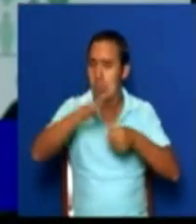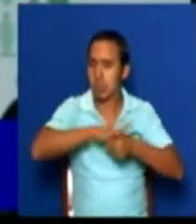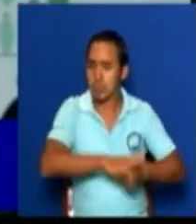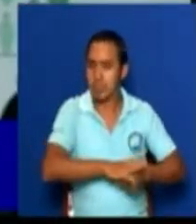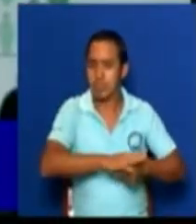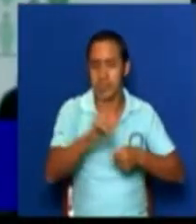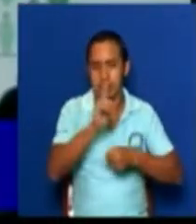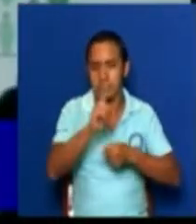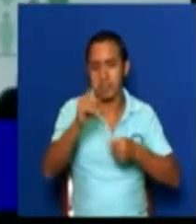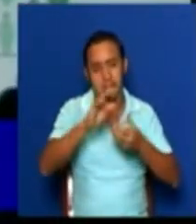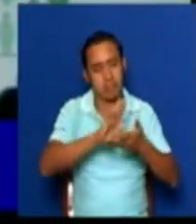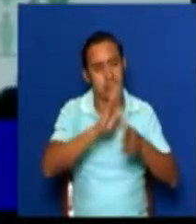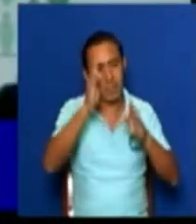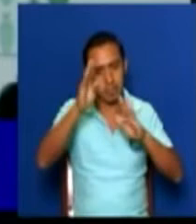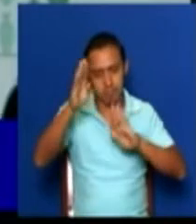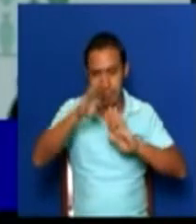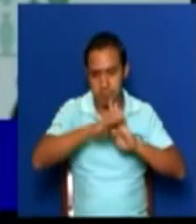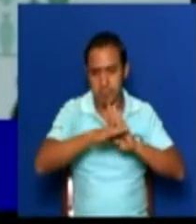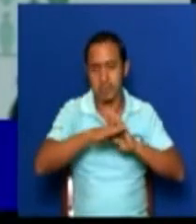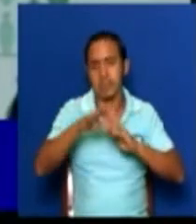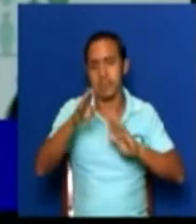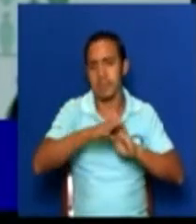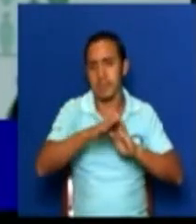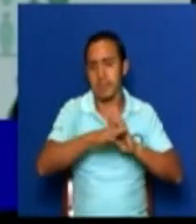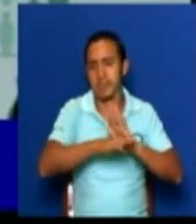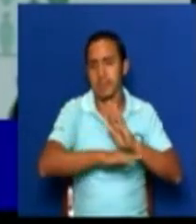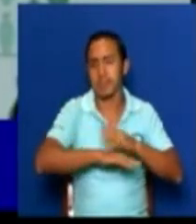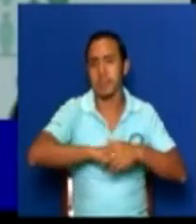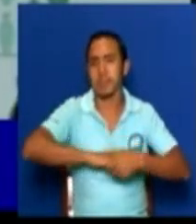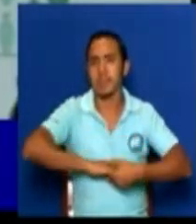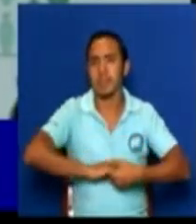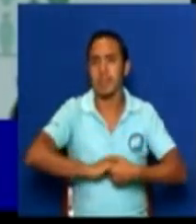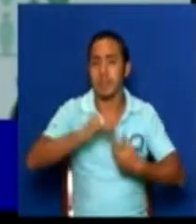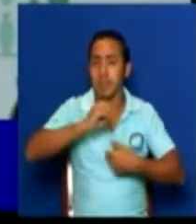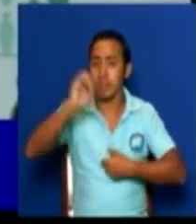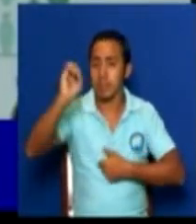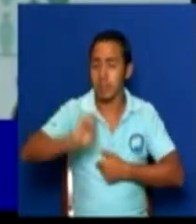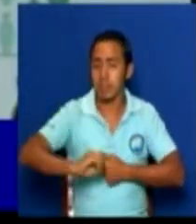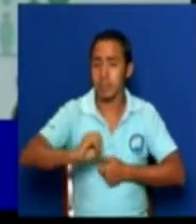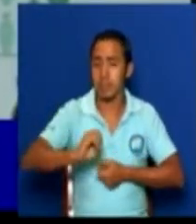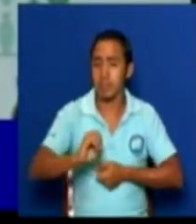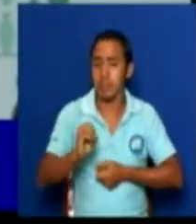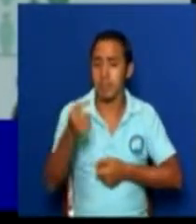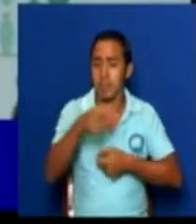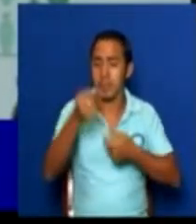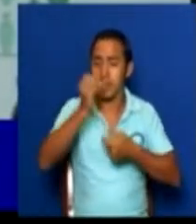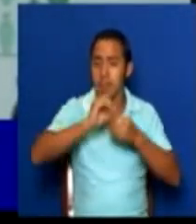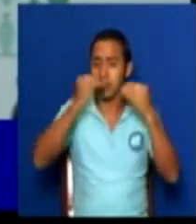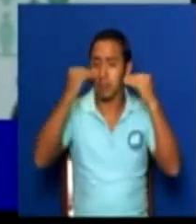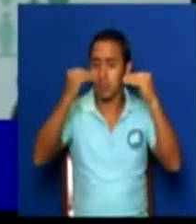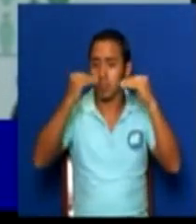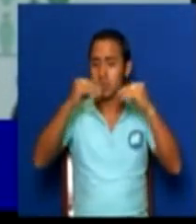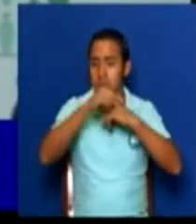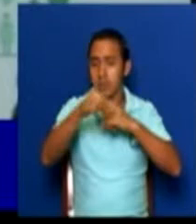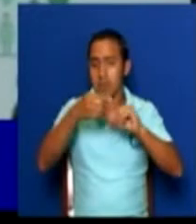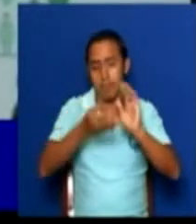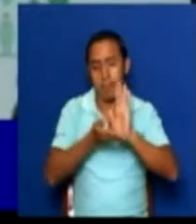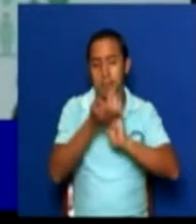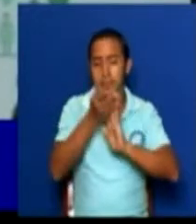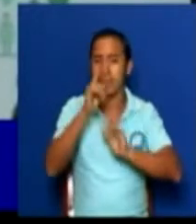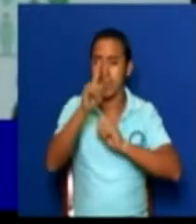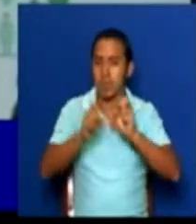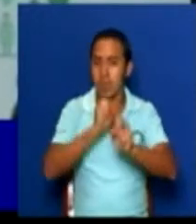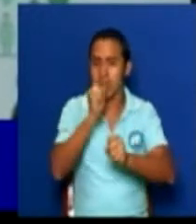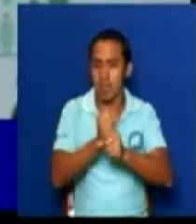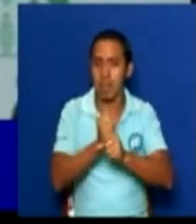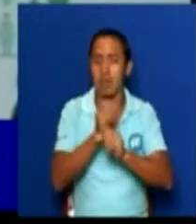discriminaciones se vayan eliminando en nuestro país. La tasa de retorno en la educación, el porcentaje que aumentan los ingresos por un año más